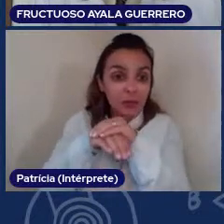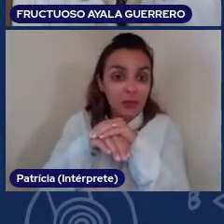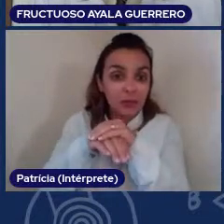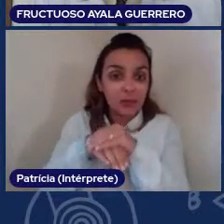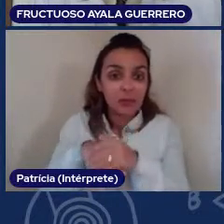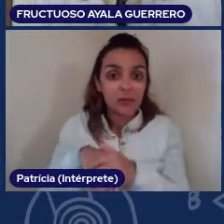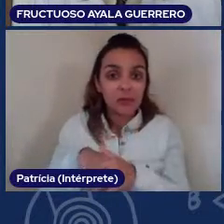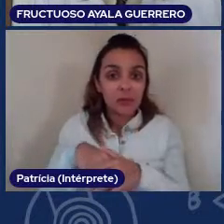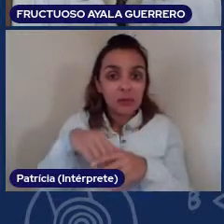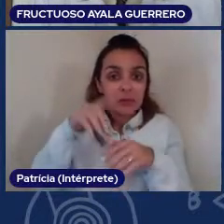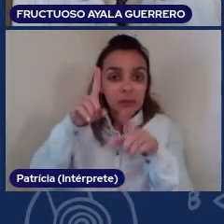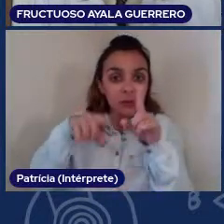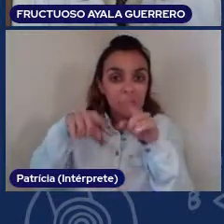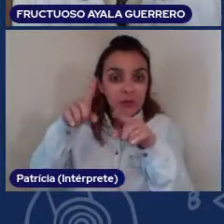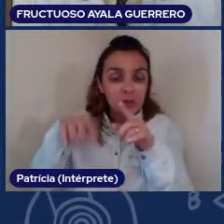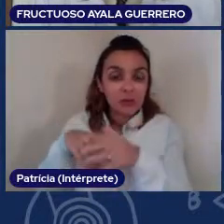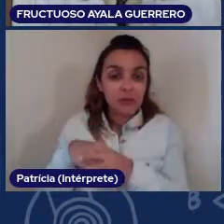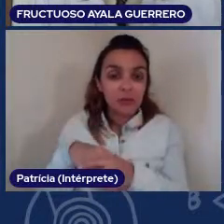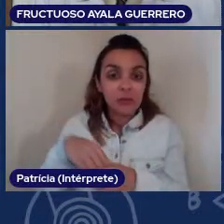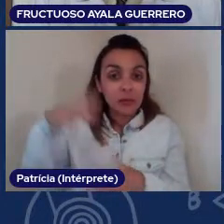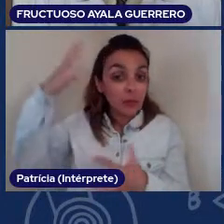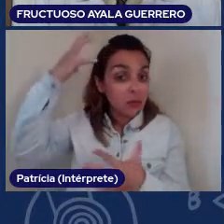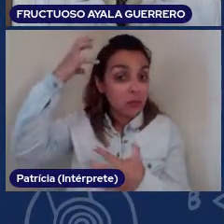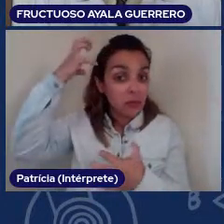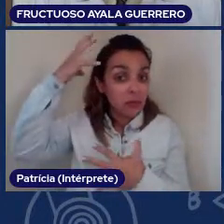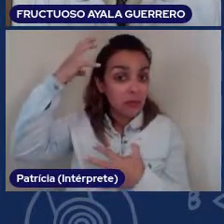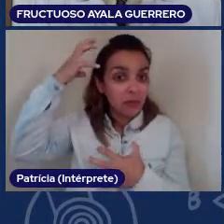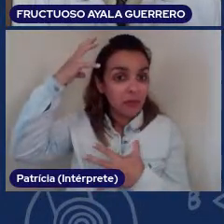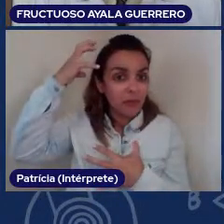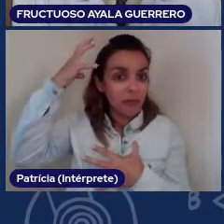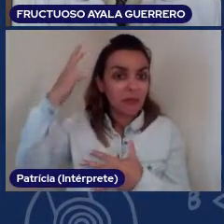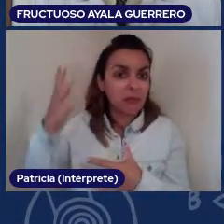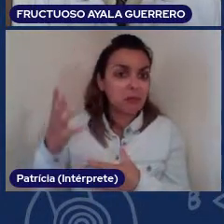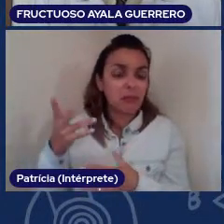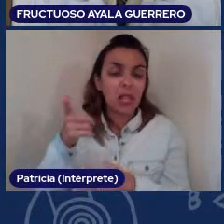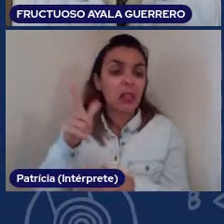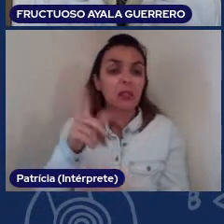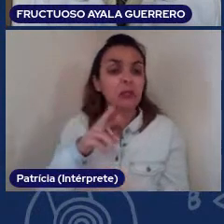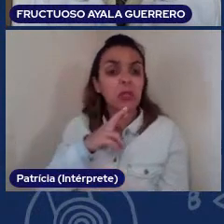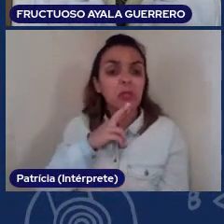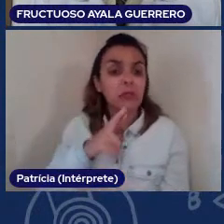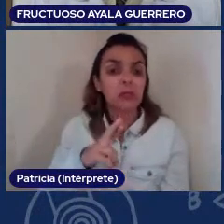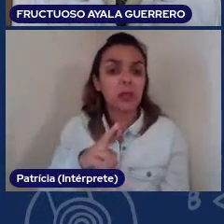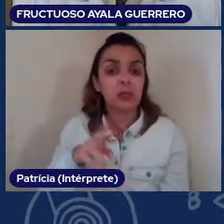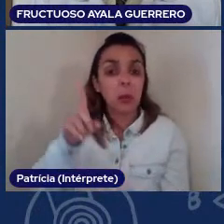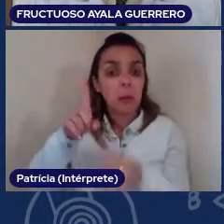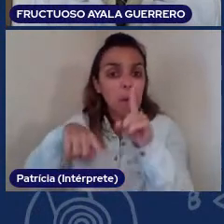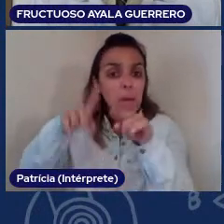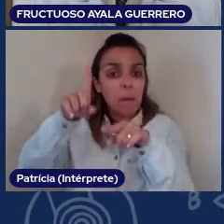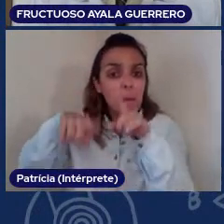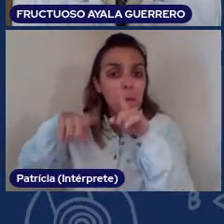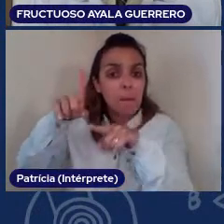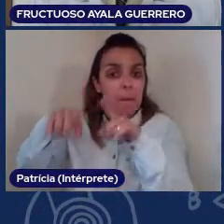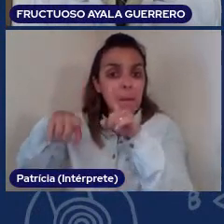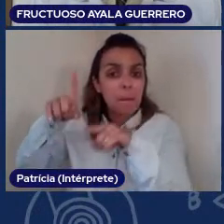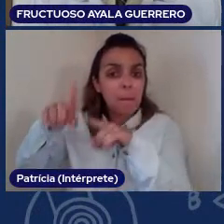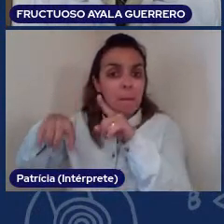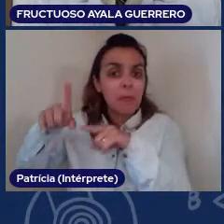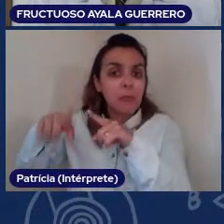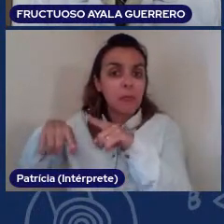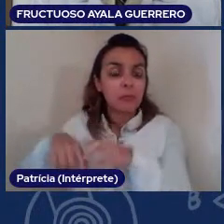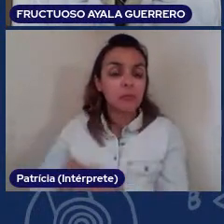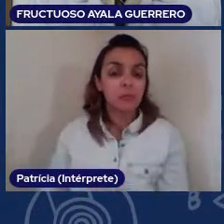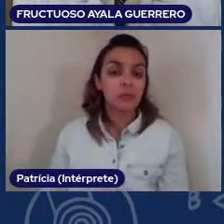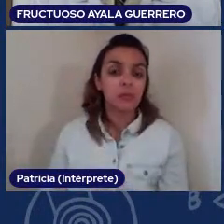Mientras el macaco no detecta o no responde, tiene estas ondas. Ondas mu tienen esa frecuencia de las ondas